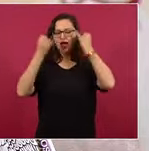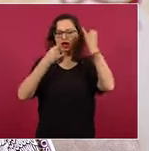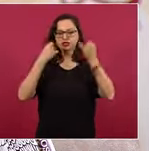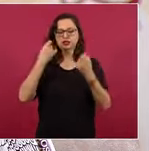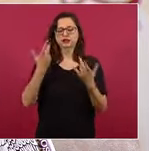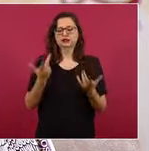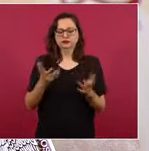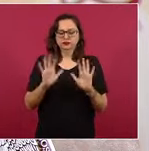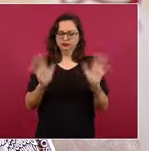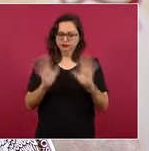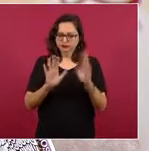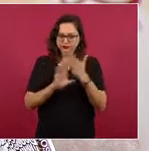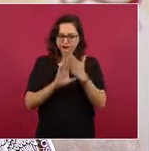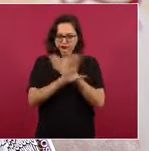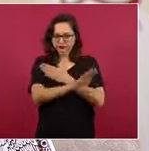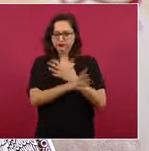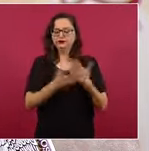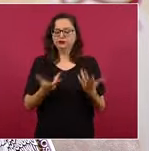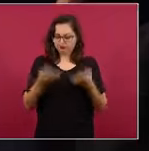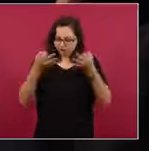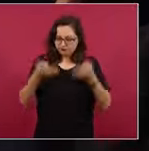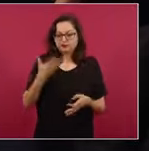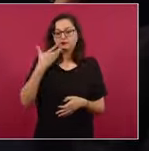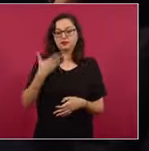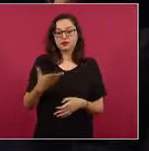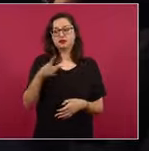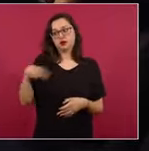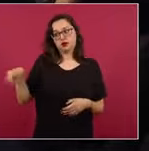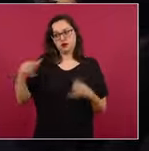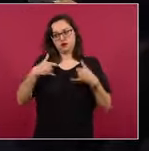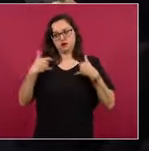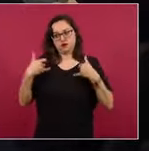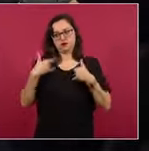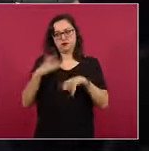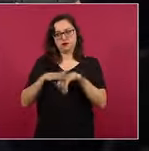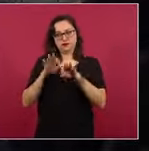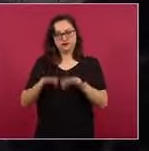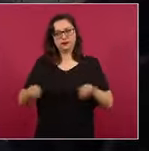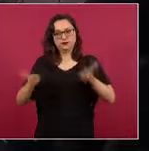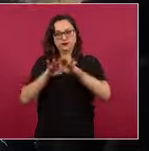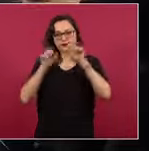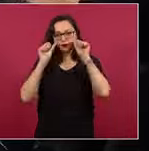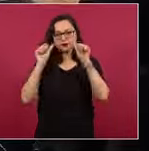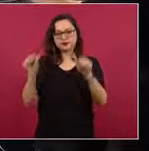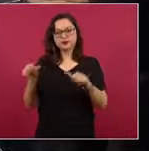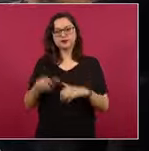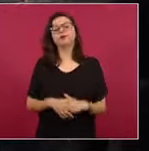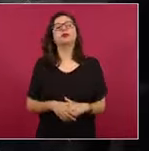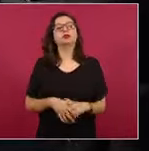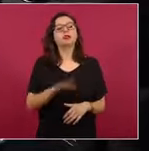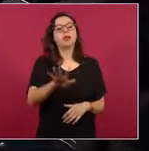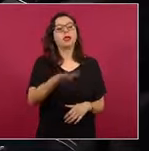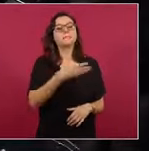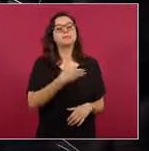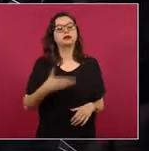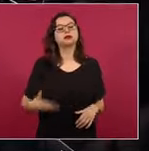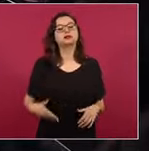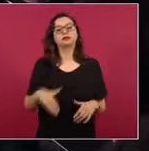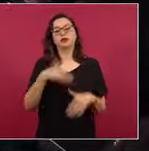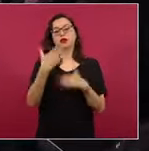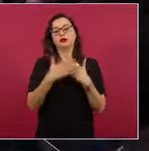de los jóvenes en particular. Muchas gracias. Gracias, doctor Alcocer. Y finalmente, señor presidente, ahora en su gira a estos países centroamericanos, ¿existe